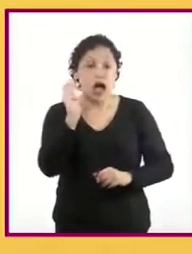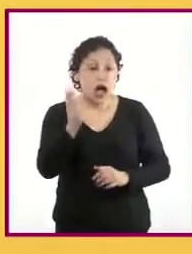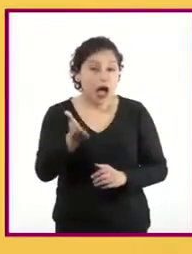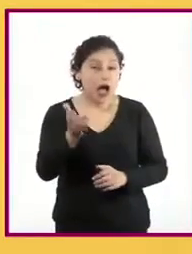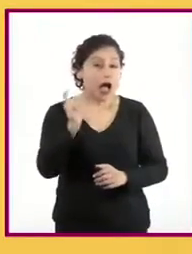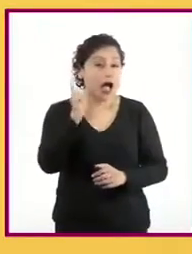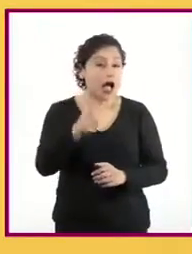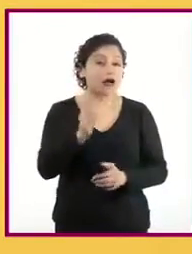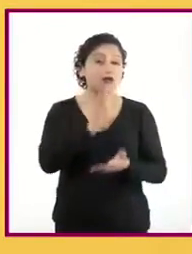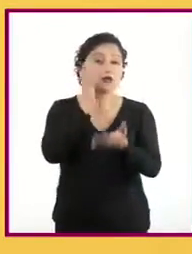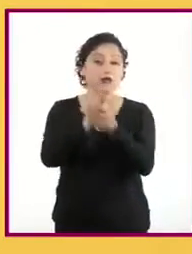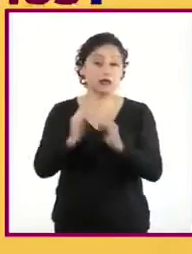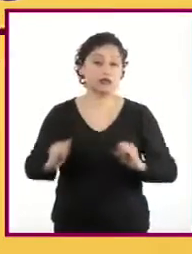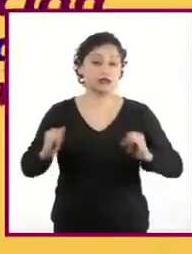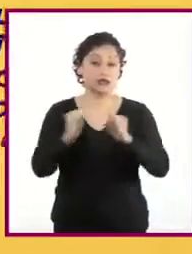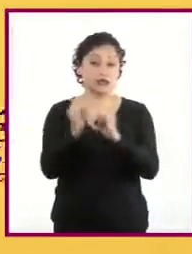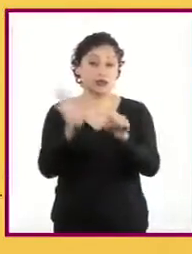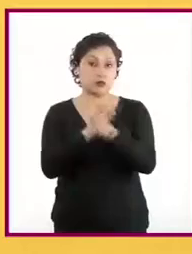sus derechos?